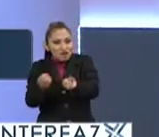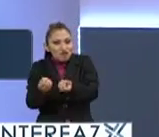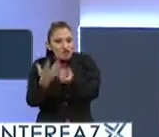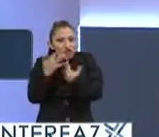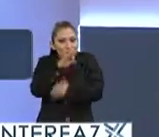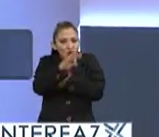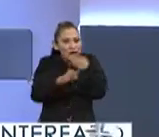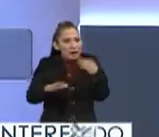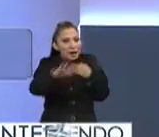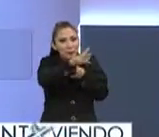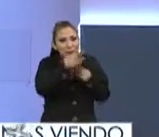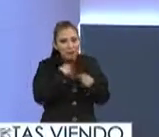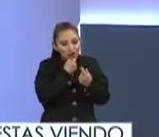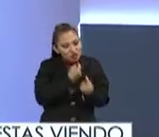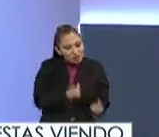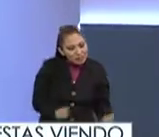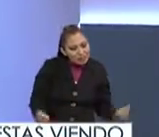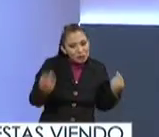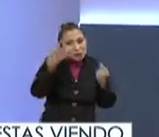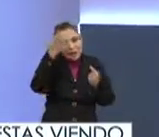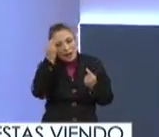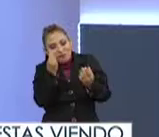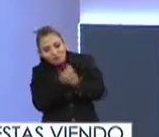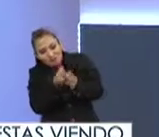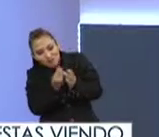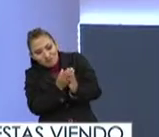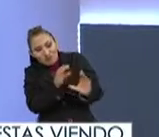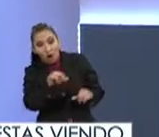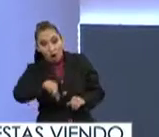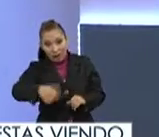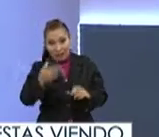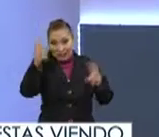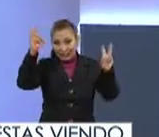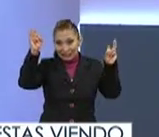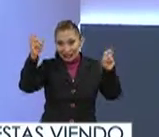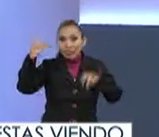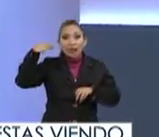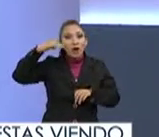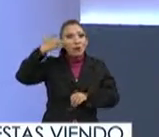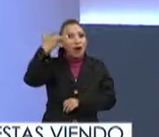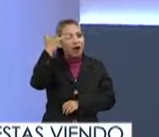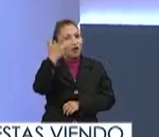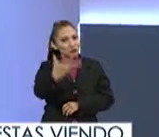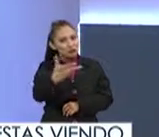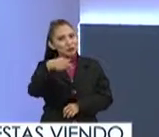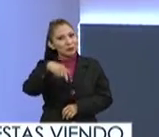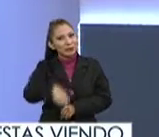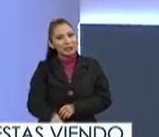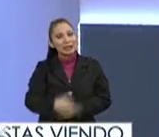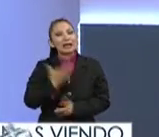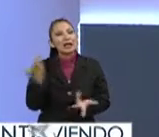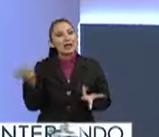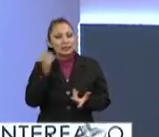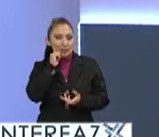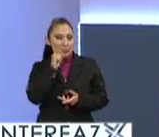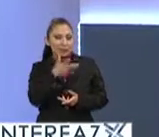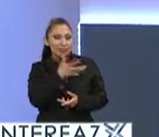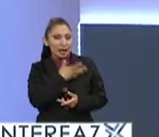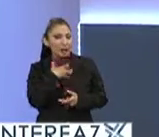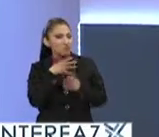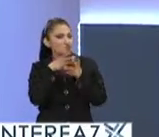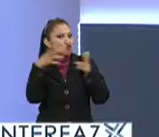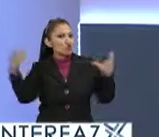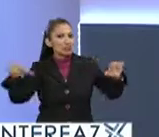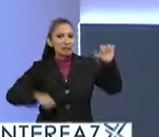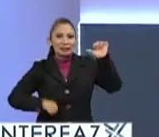pues a toda nuestra sociedad, a los más pequeños. Y bueno, pues hoy en nuestra sección Tacuba 8, precisamente quien también tiene